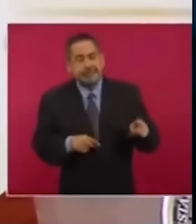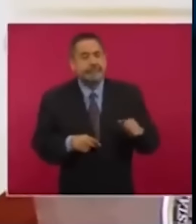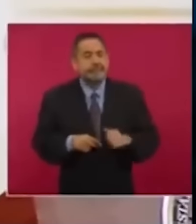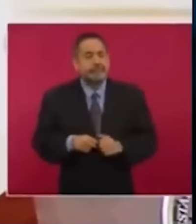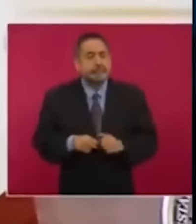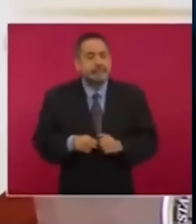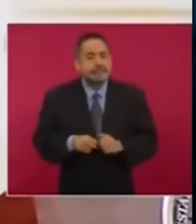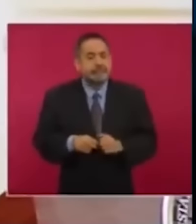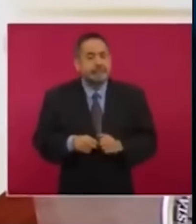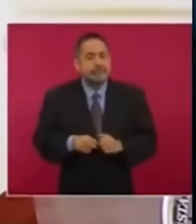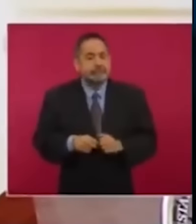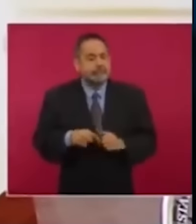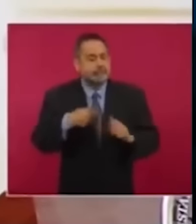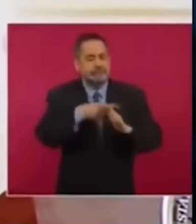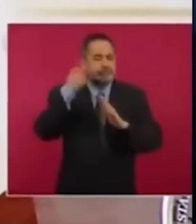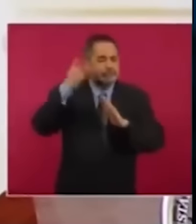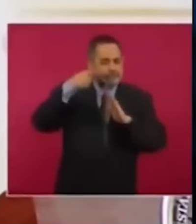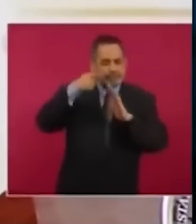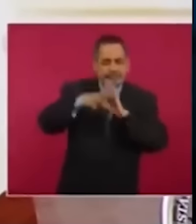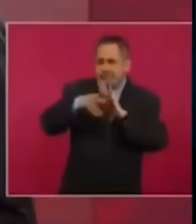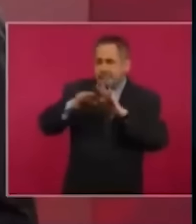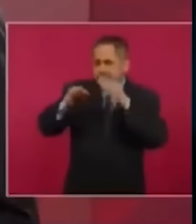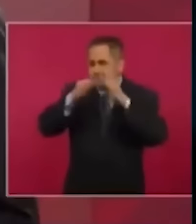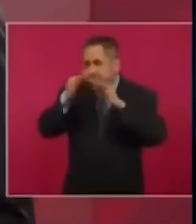que hizo el